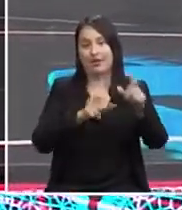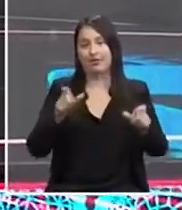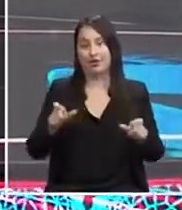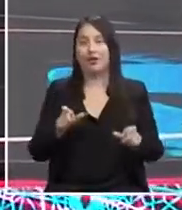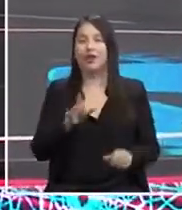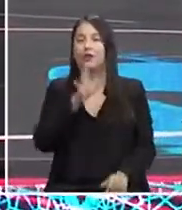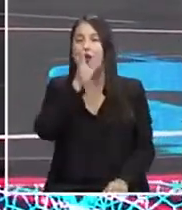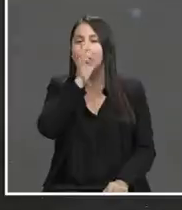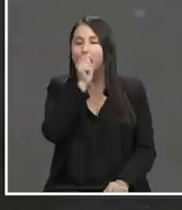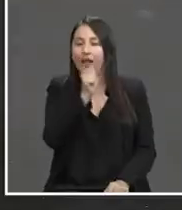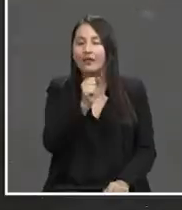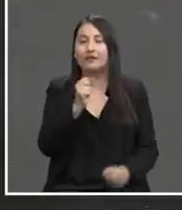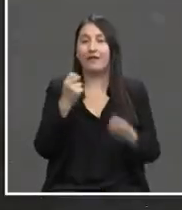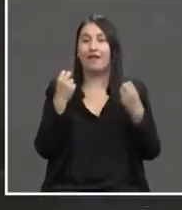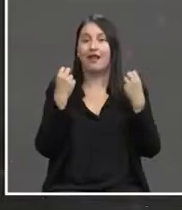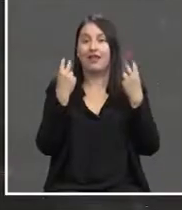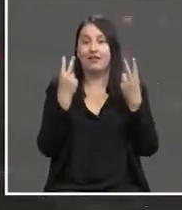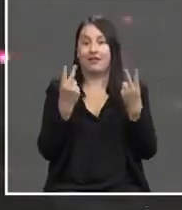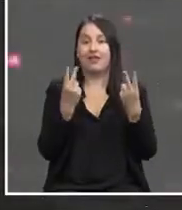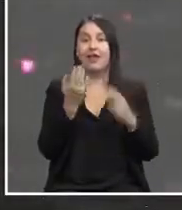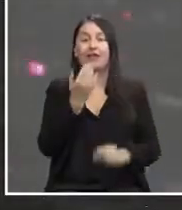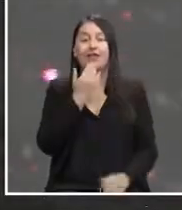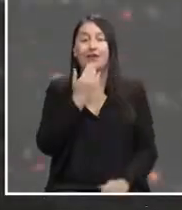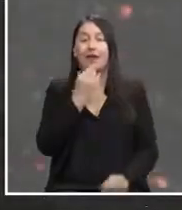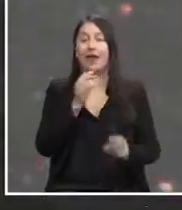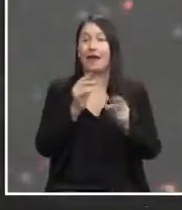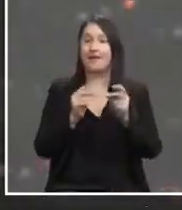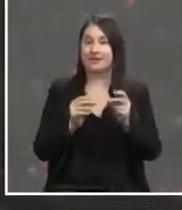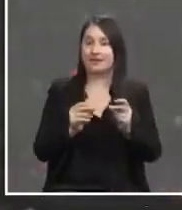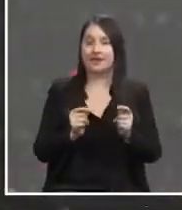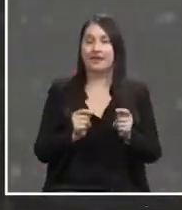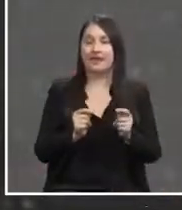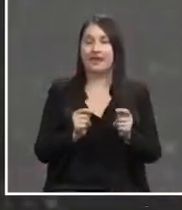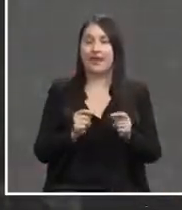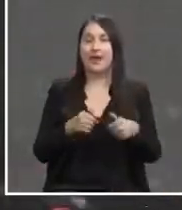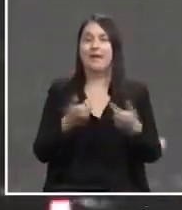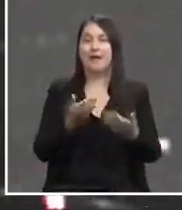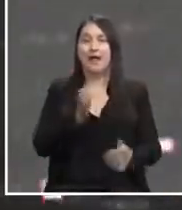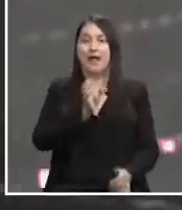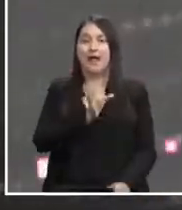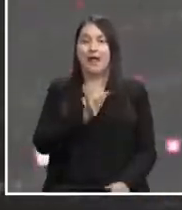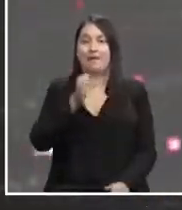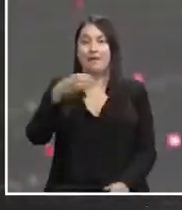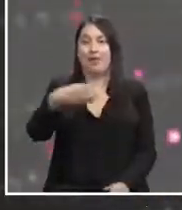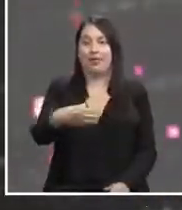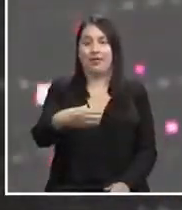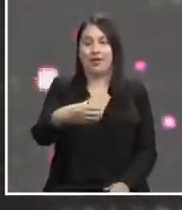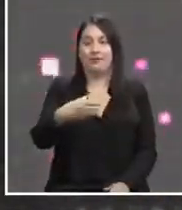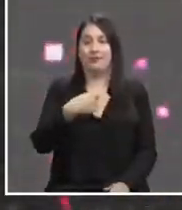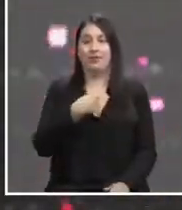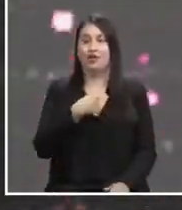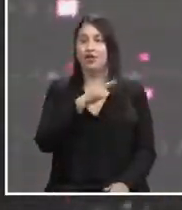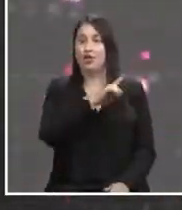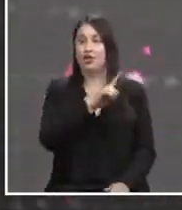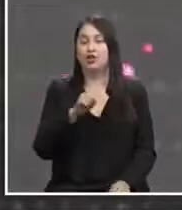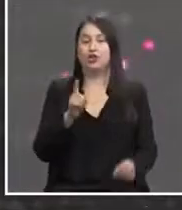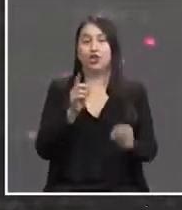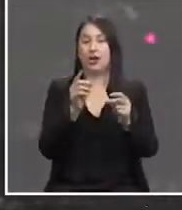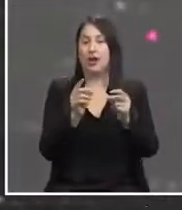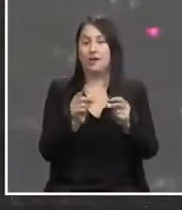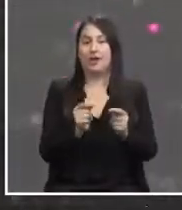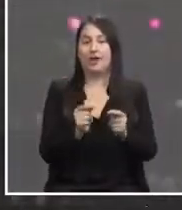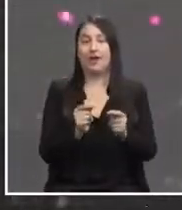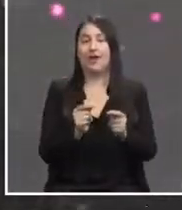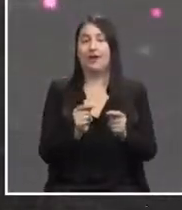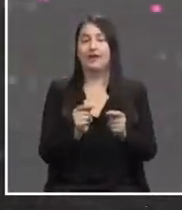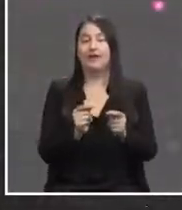valentía, una cierta capacidad también para, por supuesto, la empatía. Si yo no soy capaz de